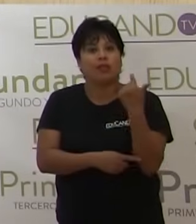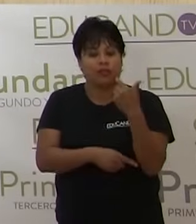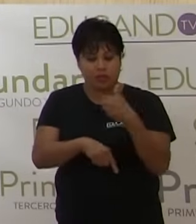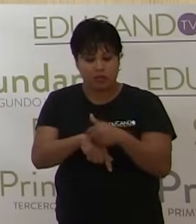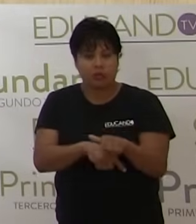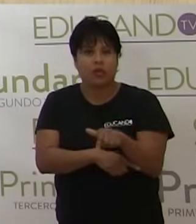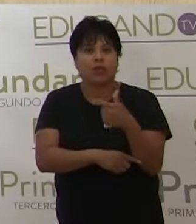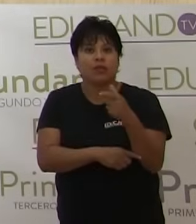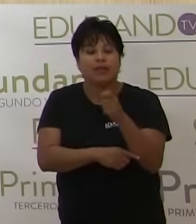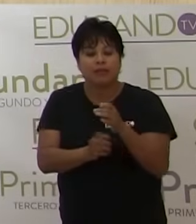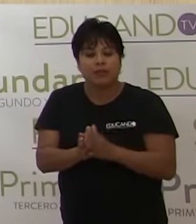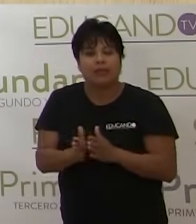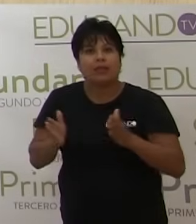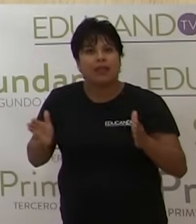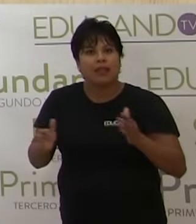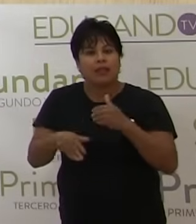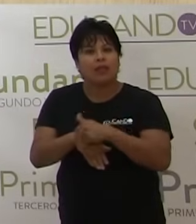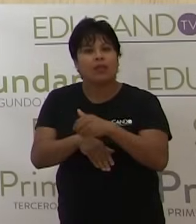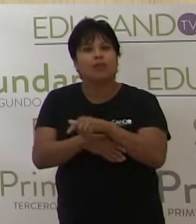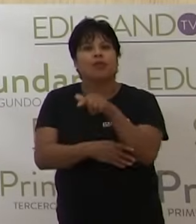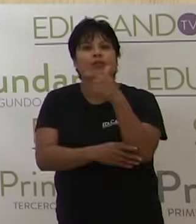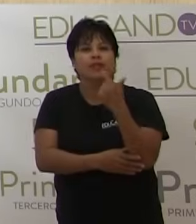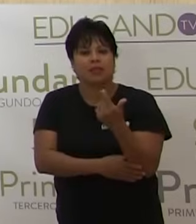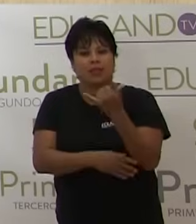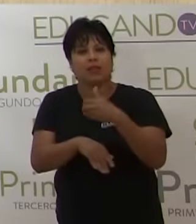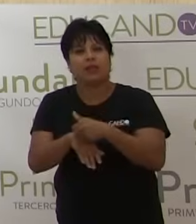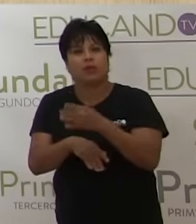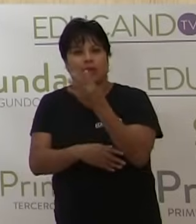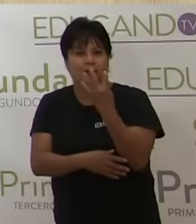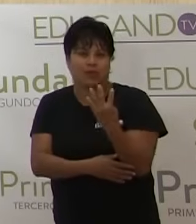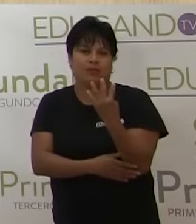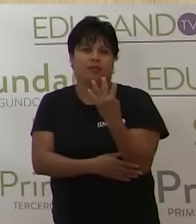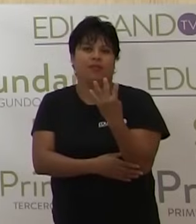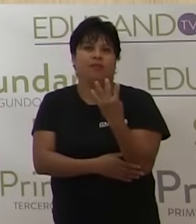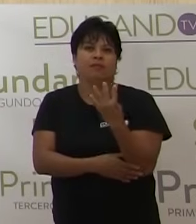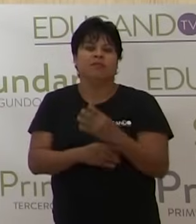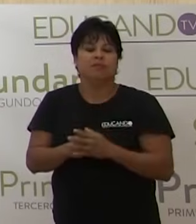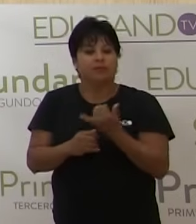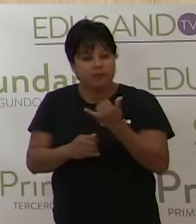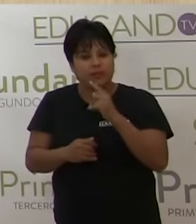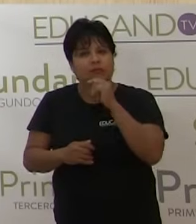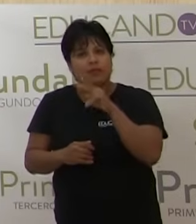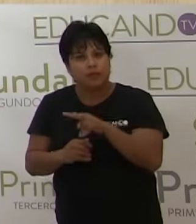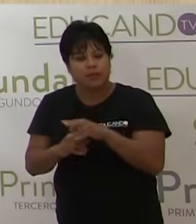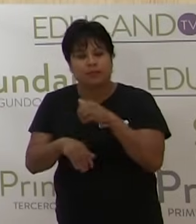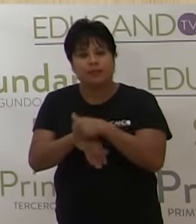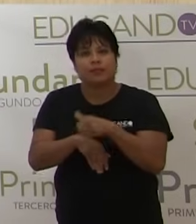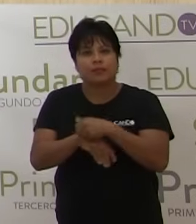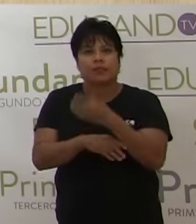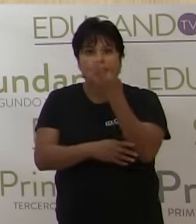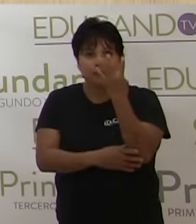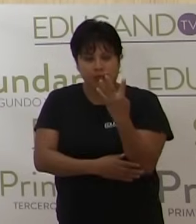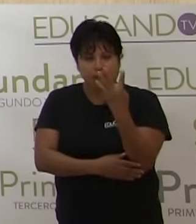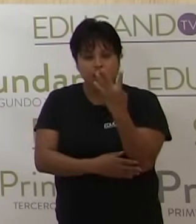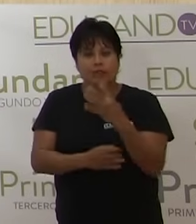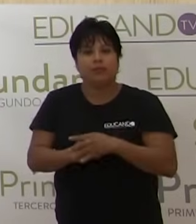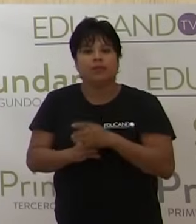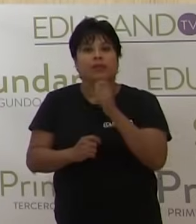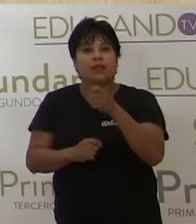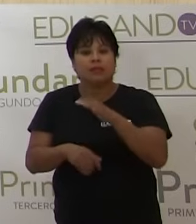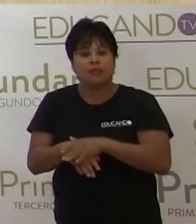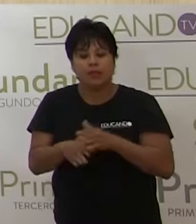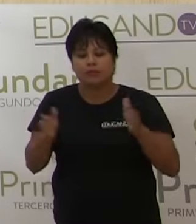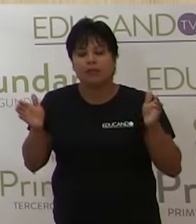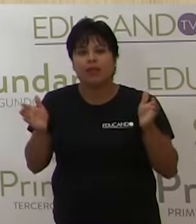número 12 es más grande que el número s y que el número 4 y también que el número cu es